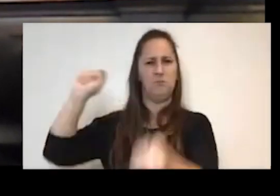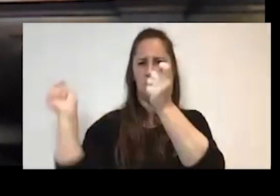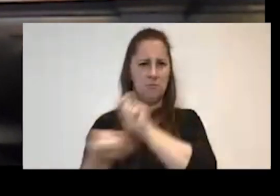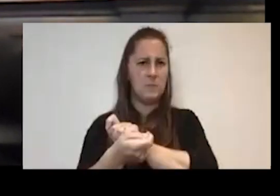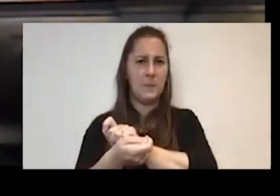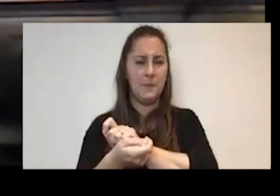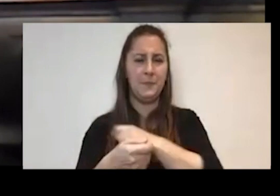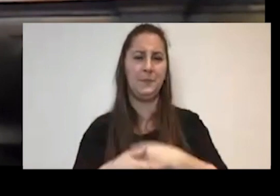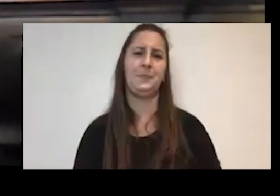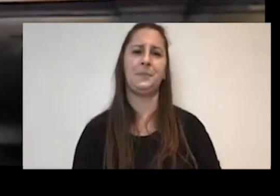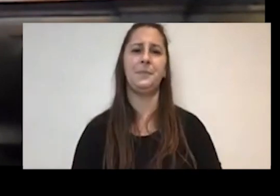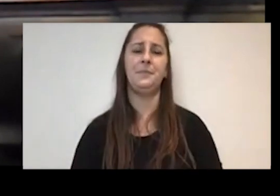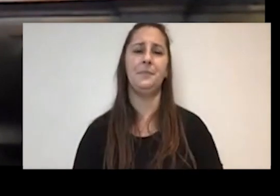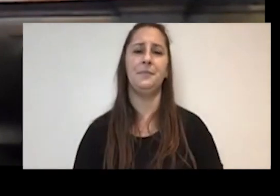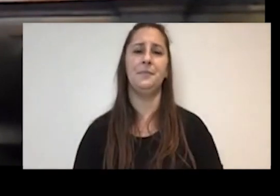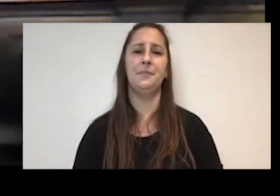que